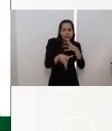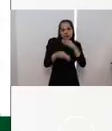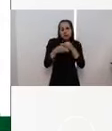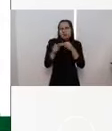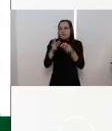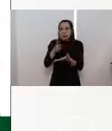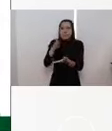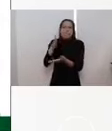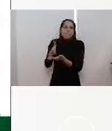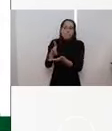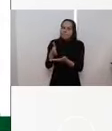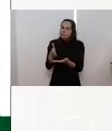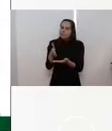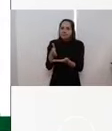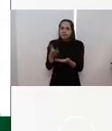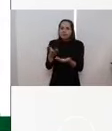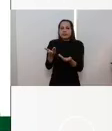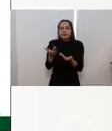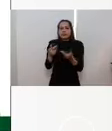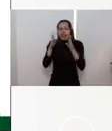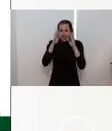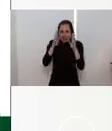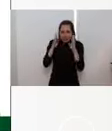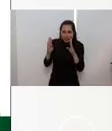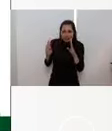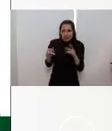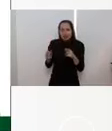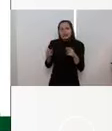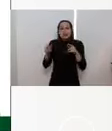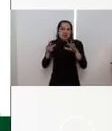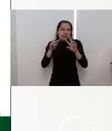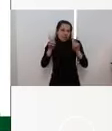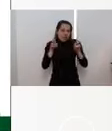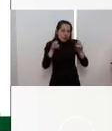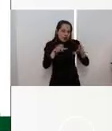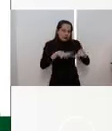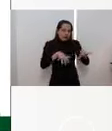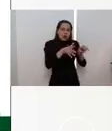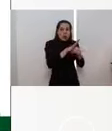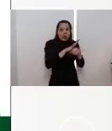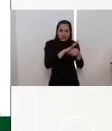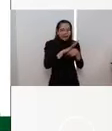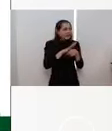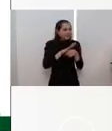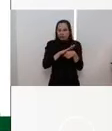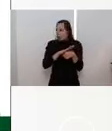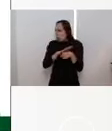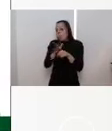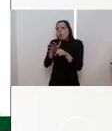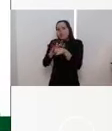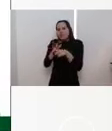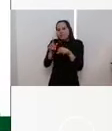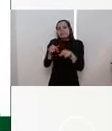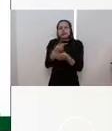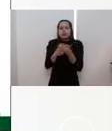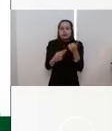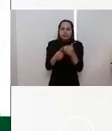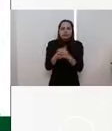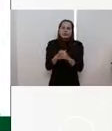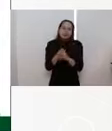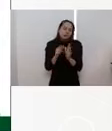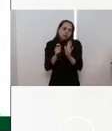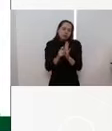de los pacientes y las atenciones no sólo en el área kobe en el área no kobe también entonces son